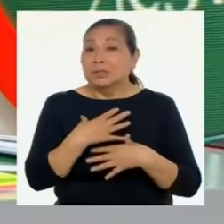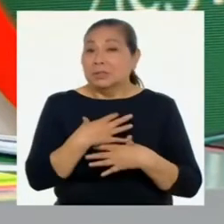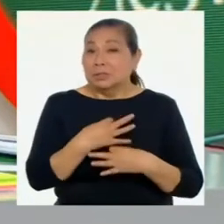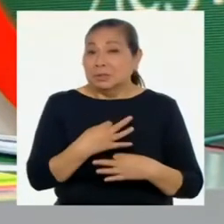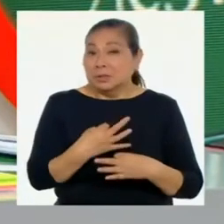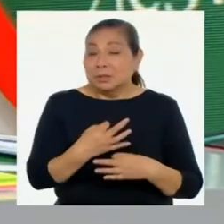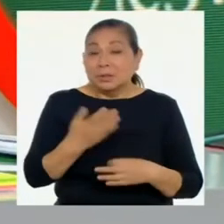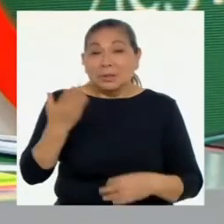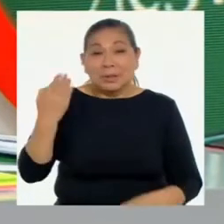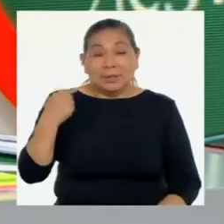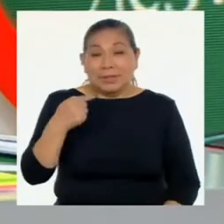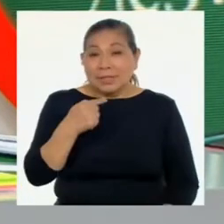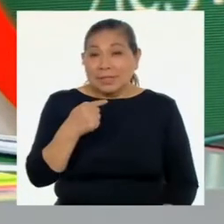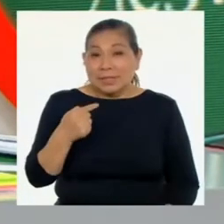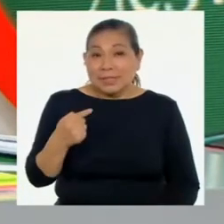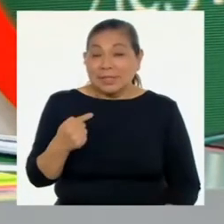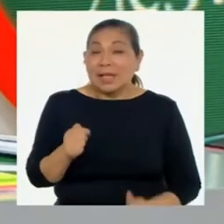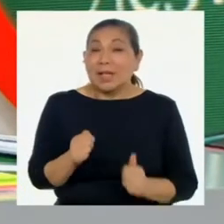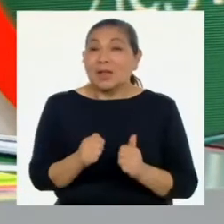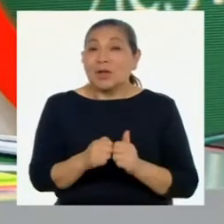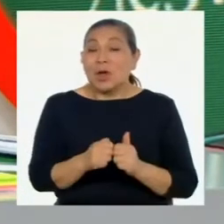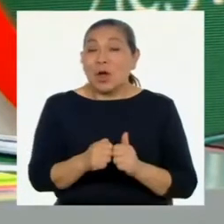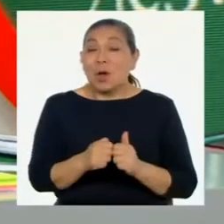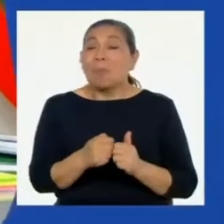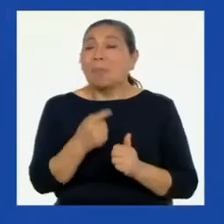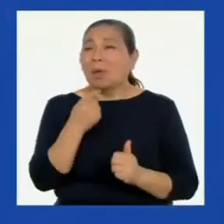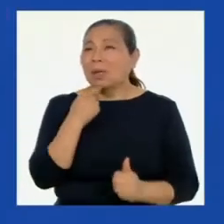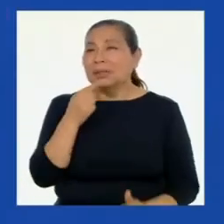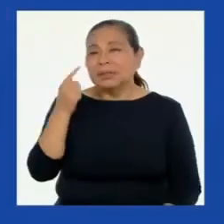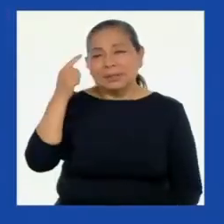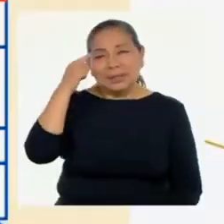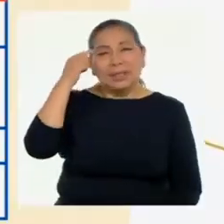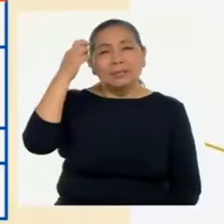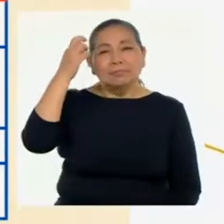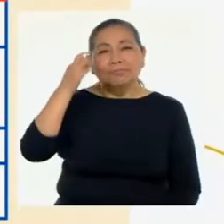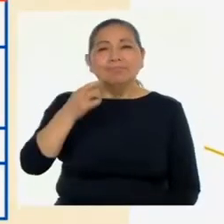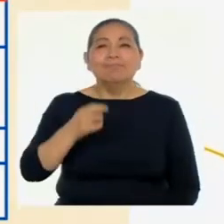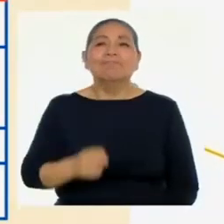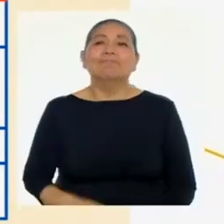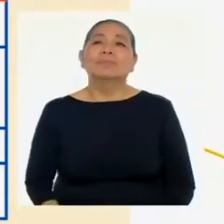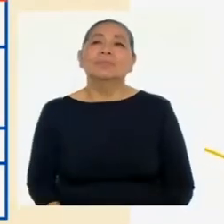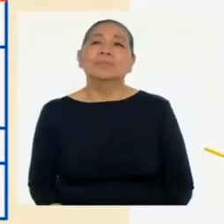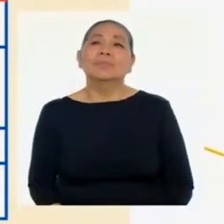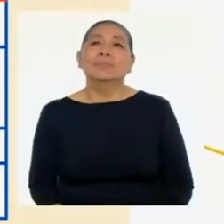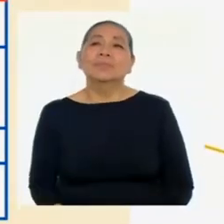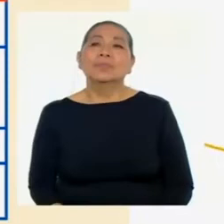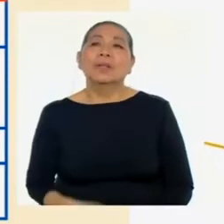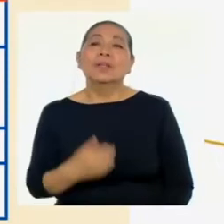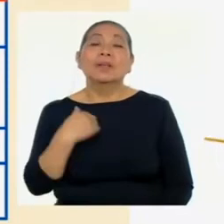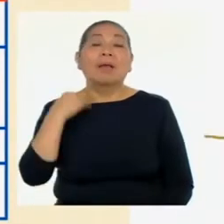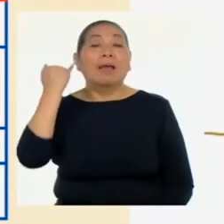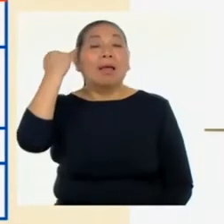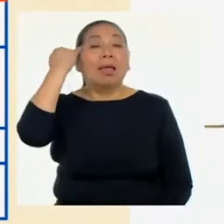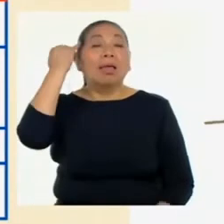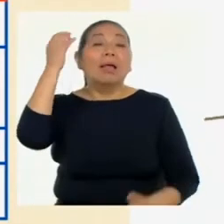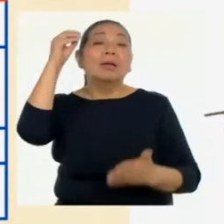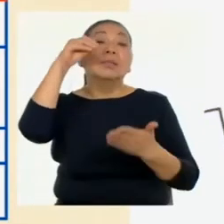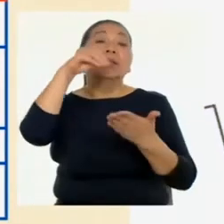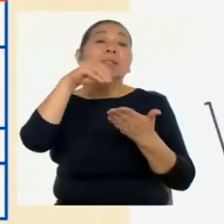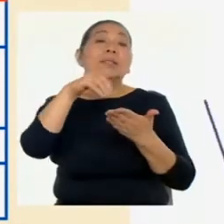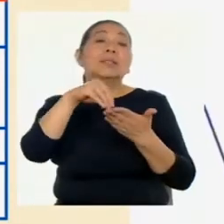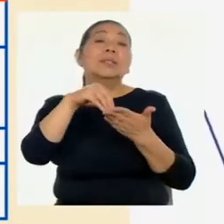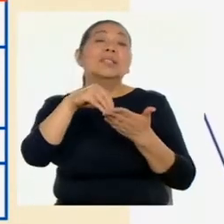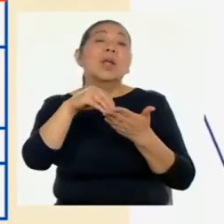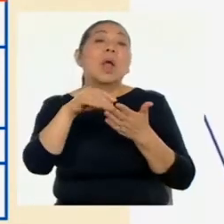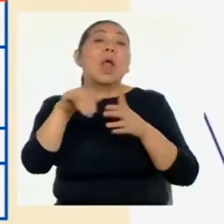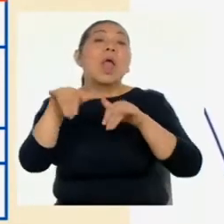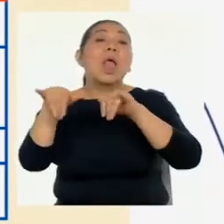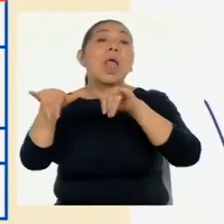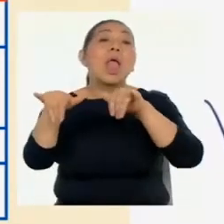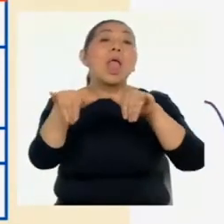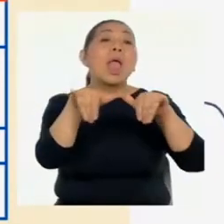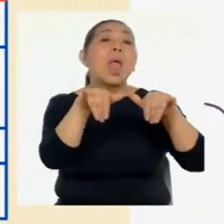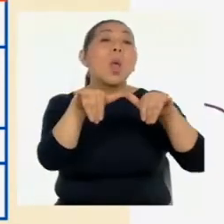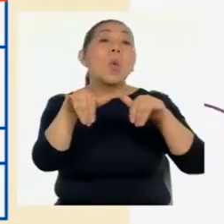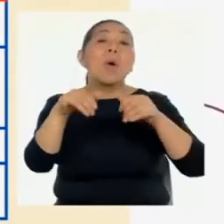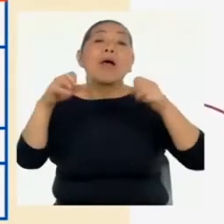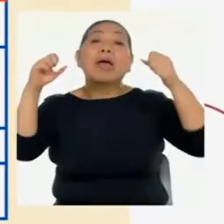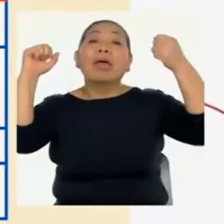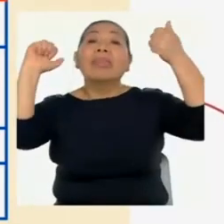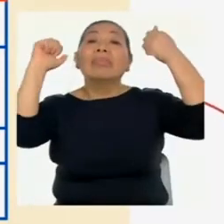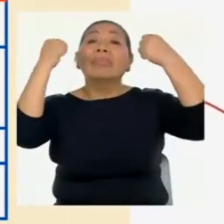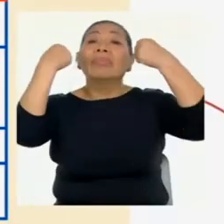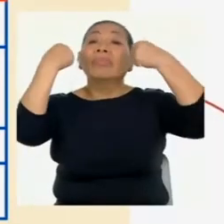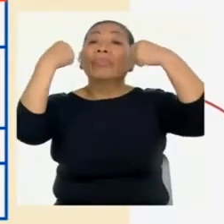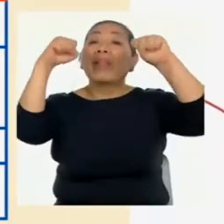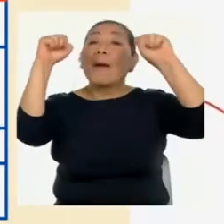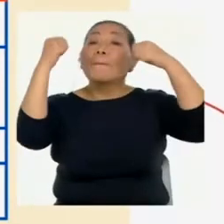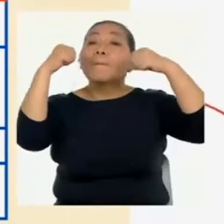entrevista que tuvimos la semana pasada con Melissa Vargas, me decidí. La idea que voy a proponer es fomentar un trato igualitario en el